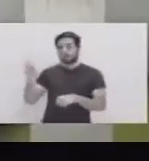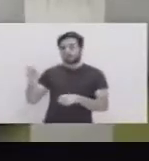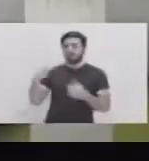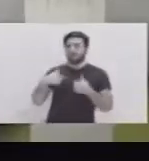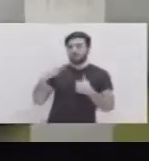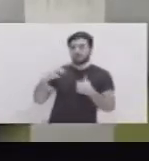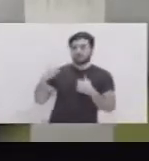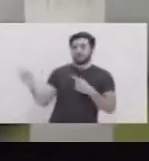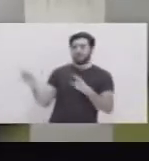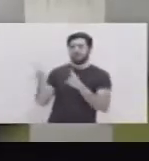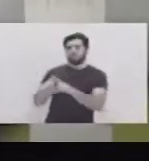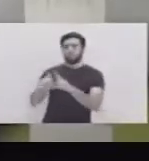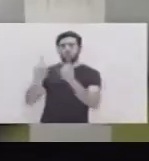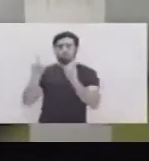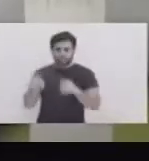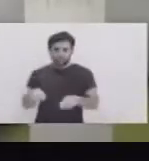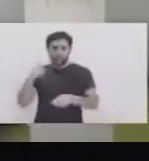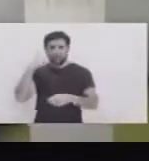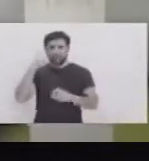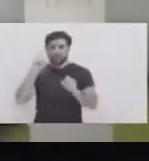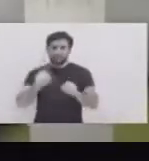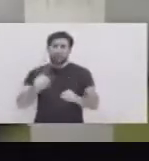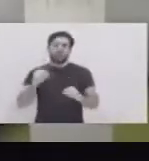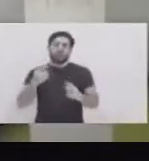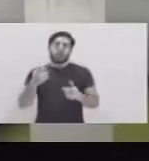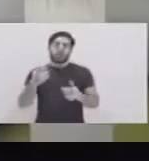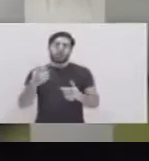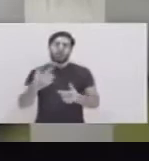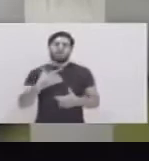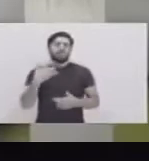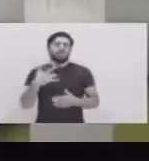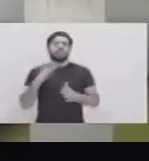nos necesita, ¿verdad? Son varias las cosas que tenemos